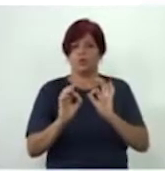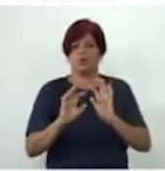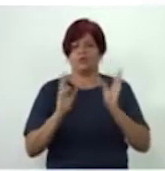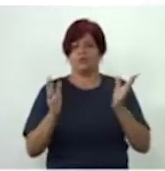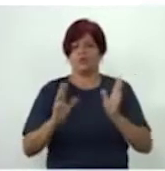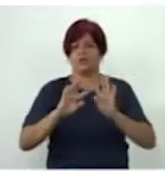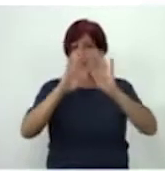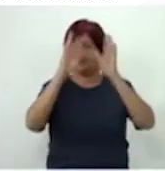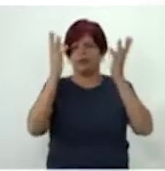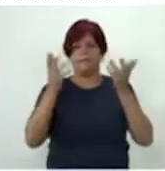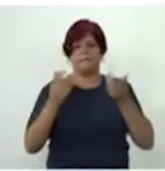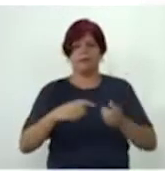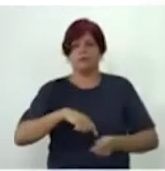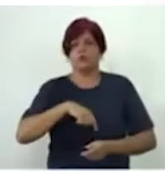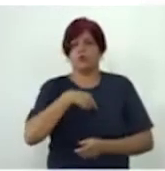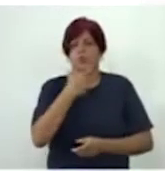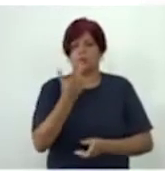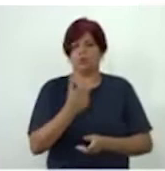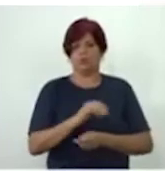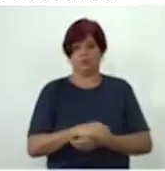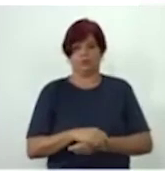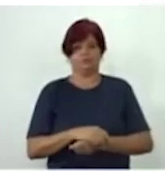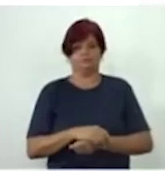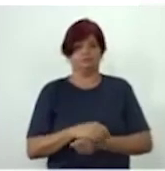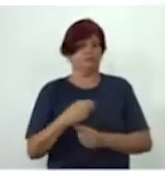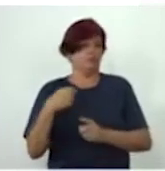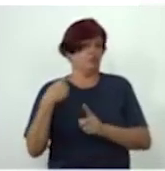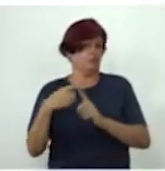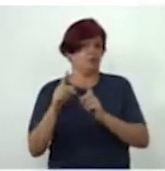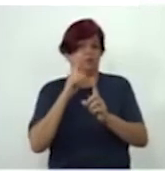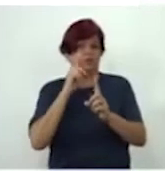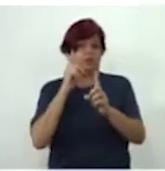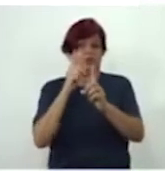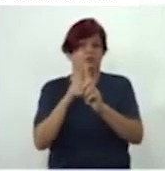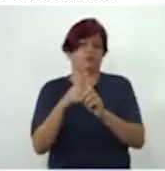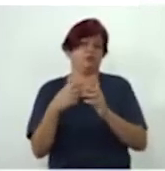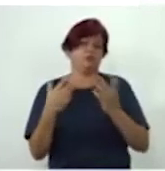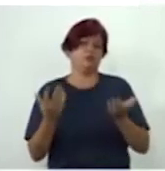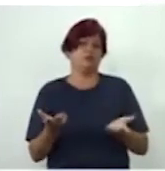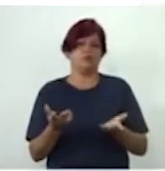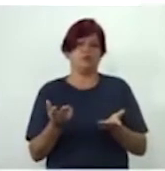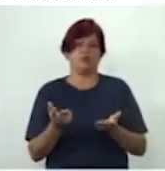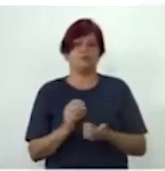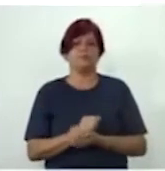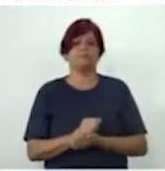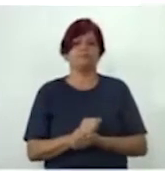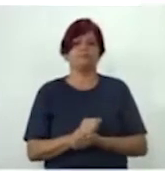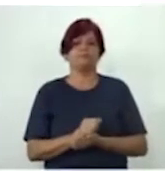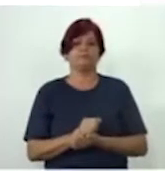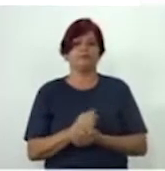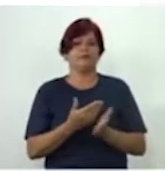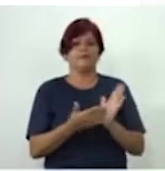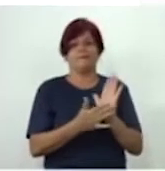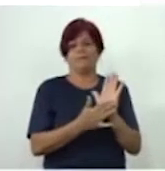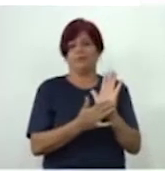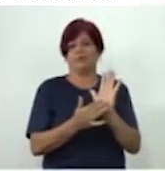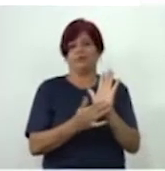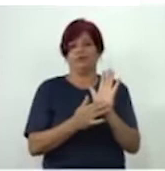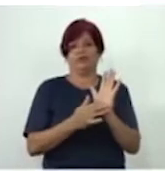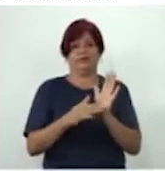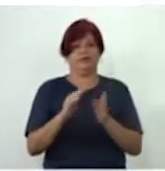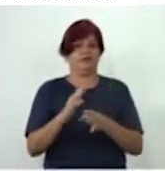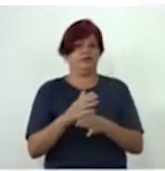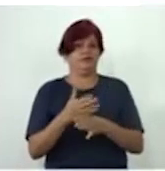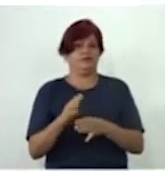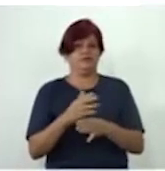patrimonio natural y cultural. Otro objetivo está relacionado con mostrar en distintos tipos